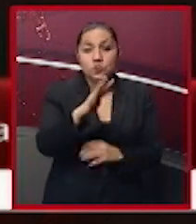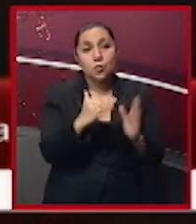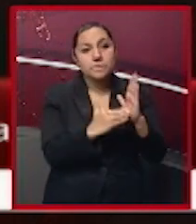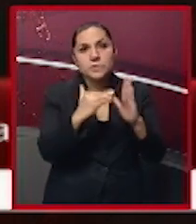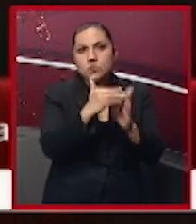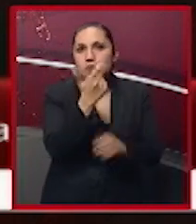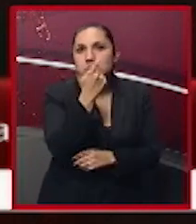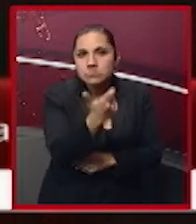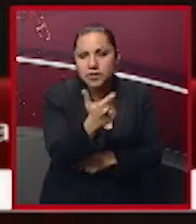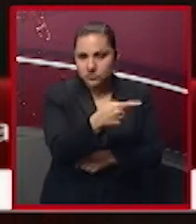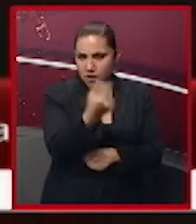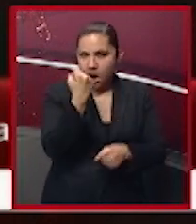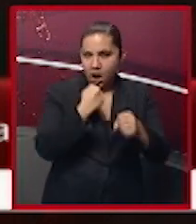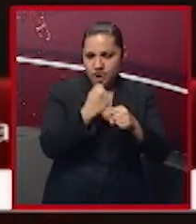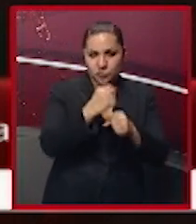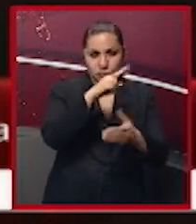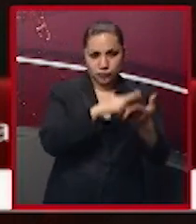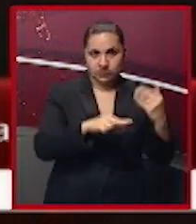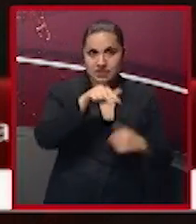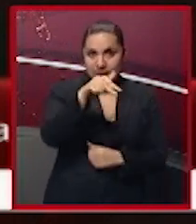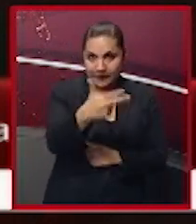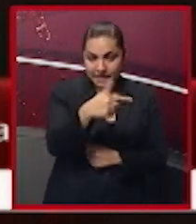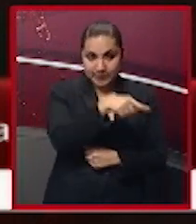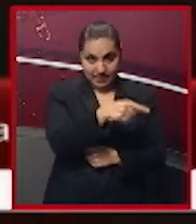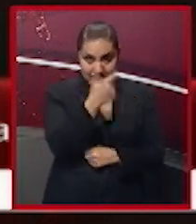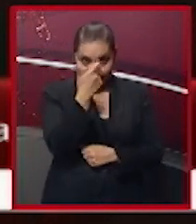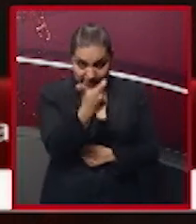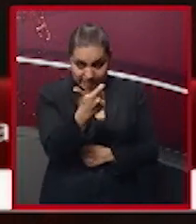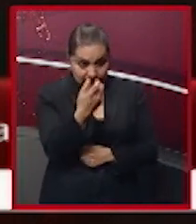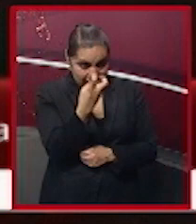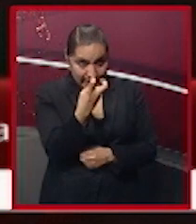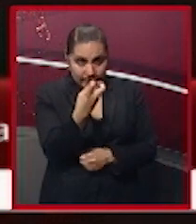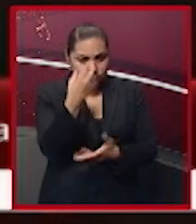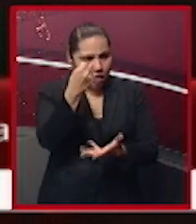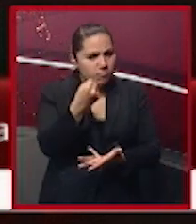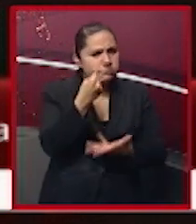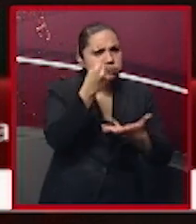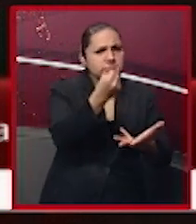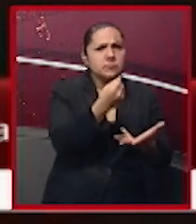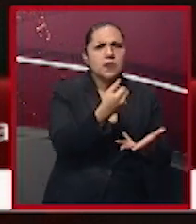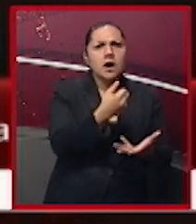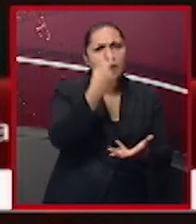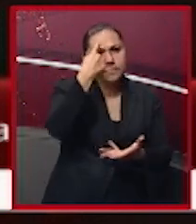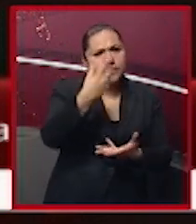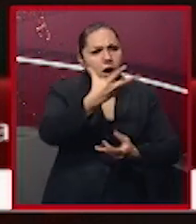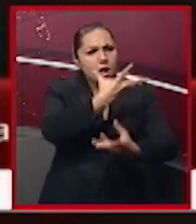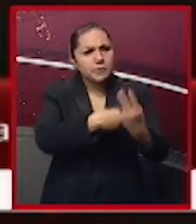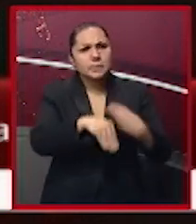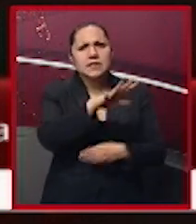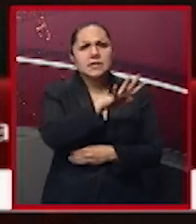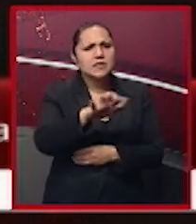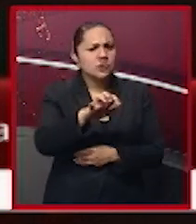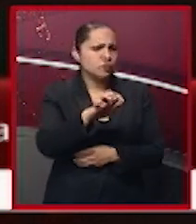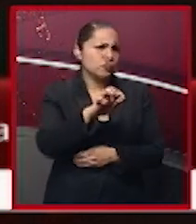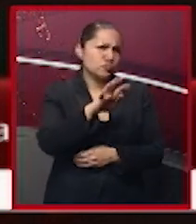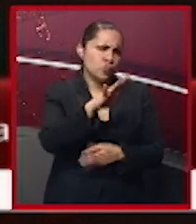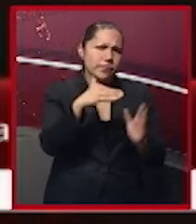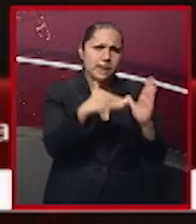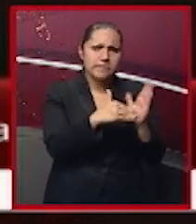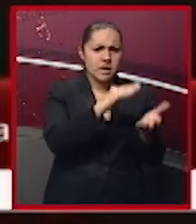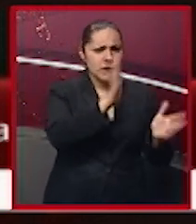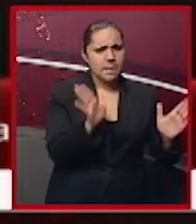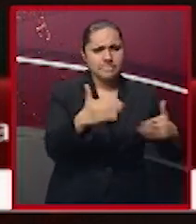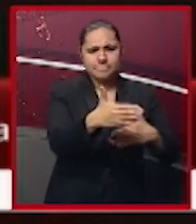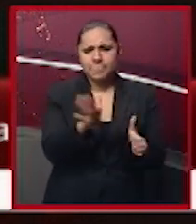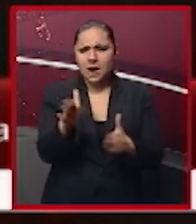el año 2013 se tuvieron dispuestos para repartir 500,000 paquetes de alimentos, para difundir la